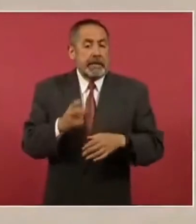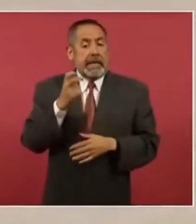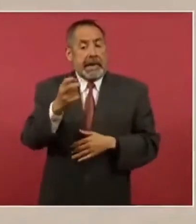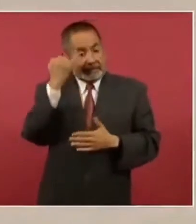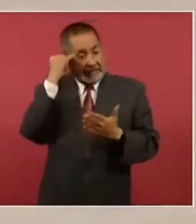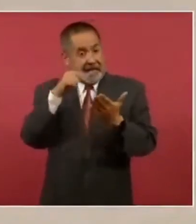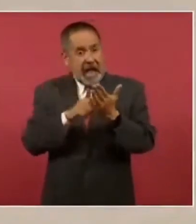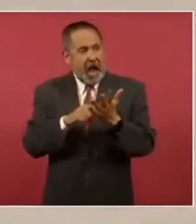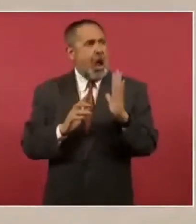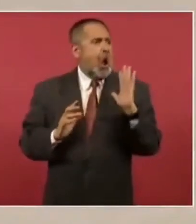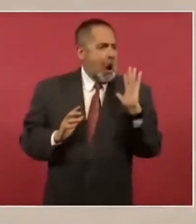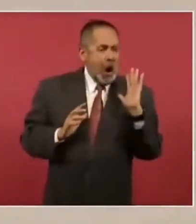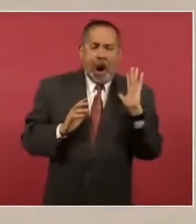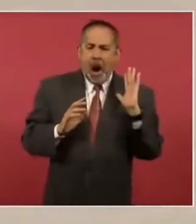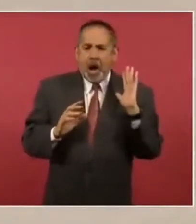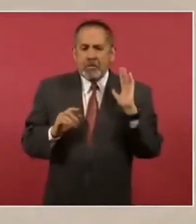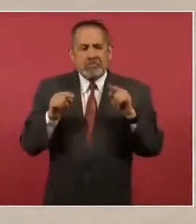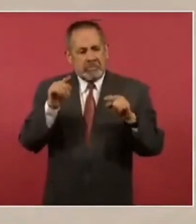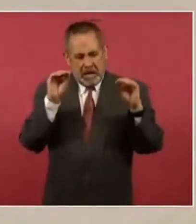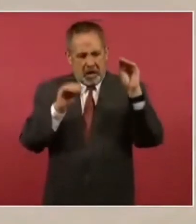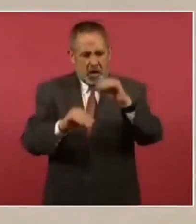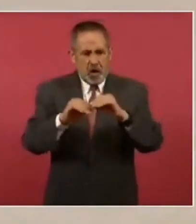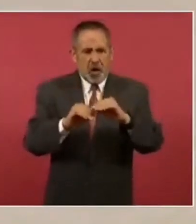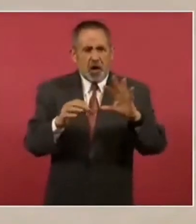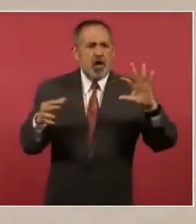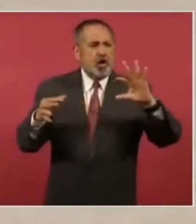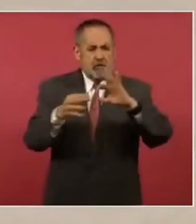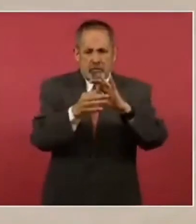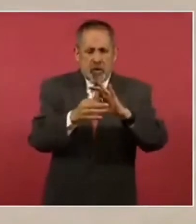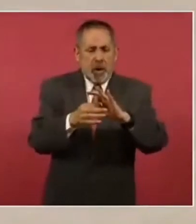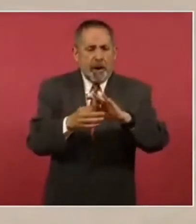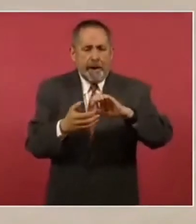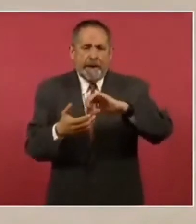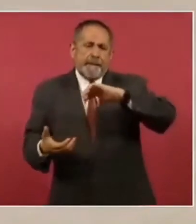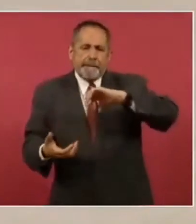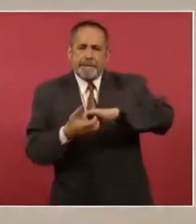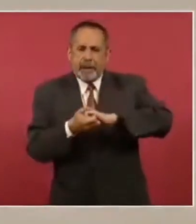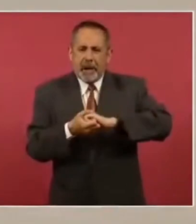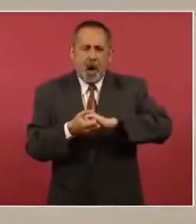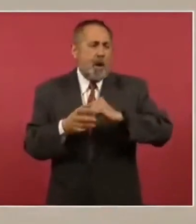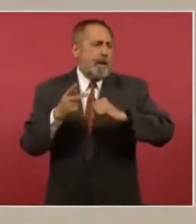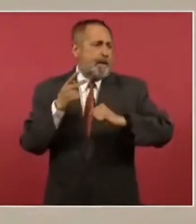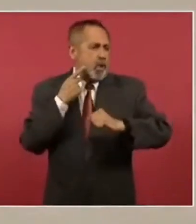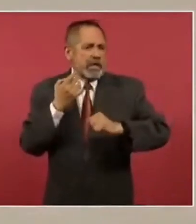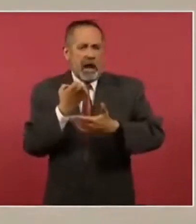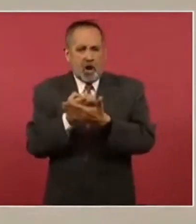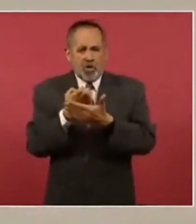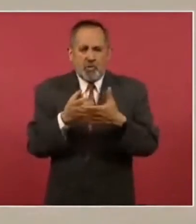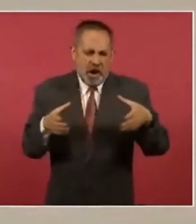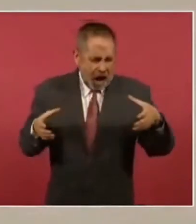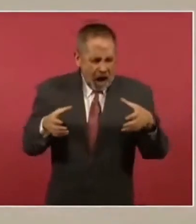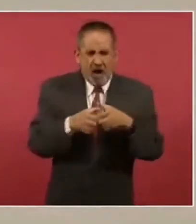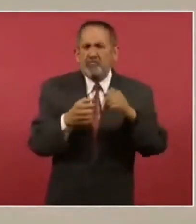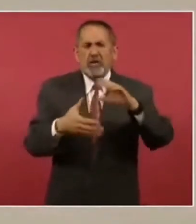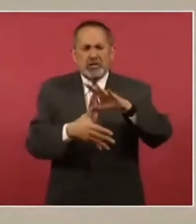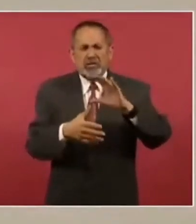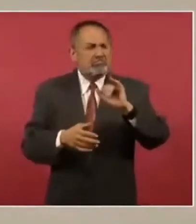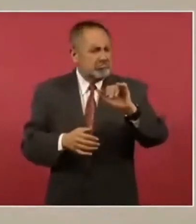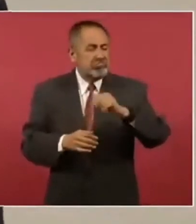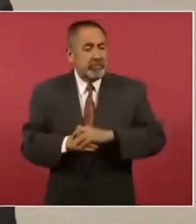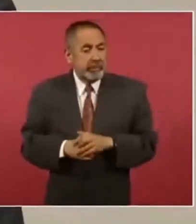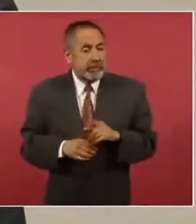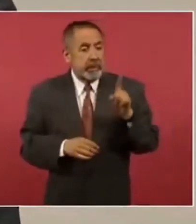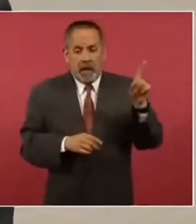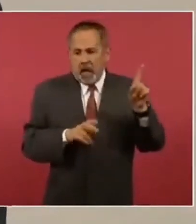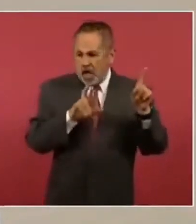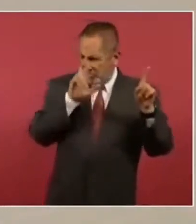de cooperación económica y política. Se reconoció la soberanía